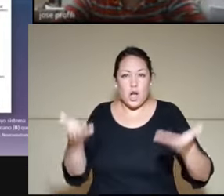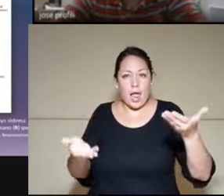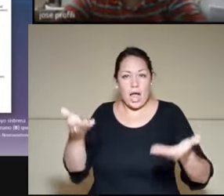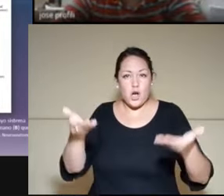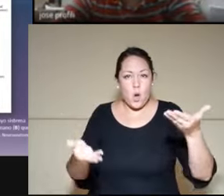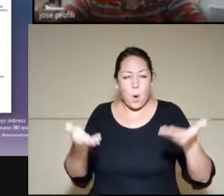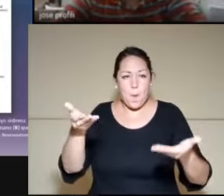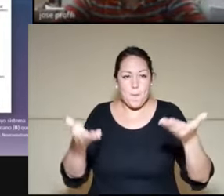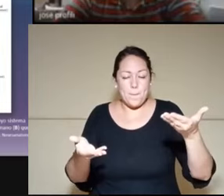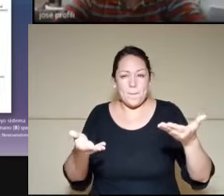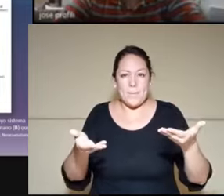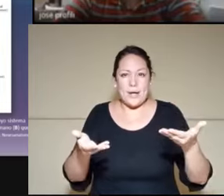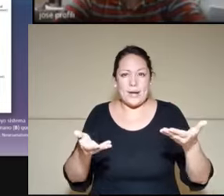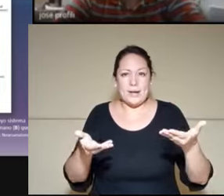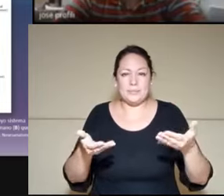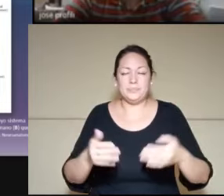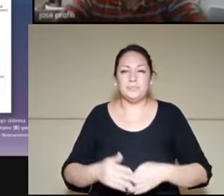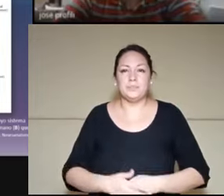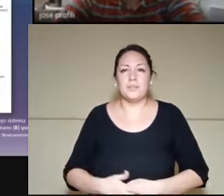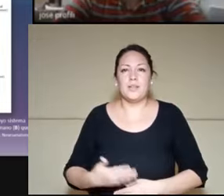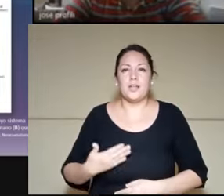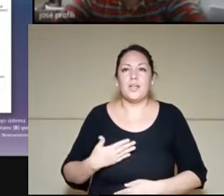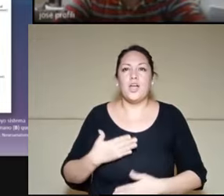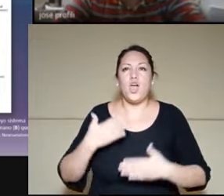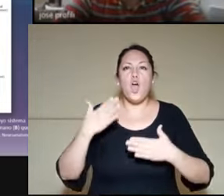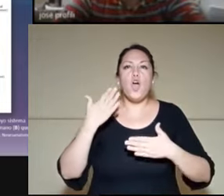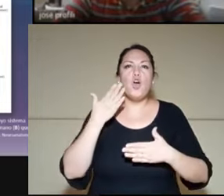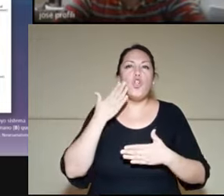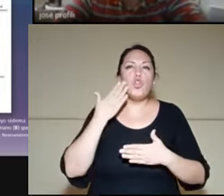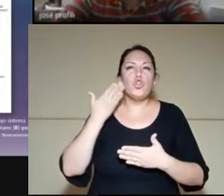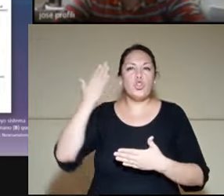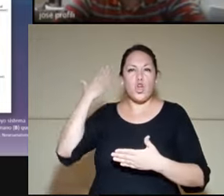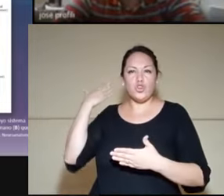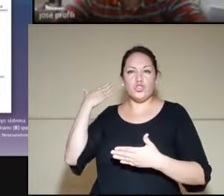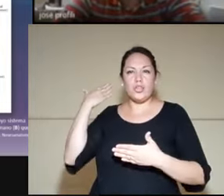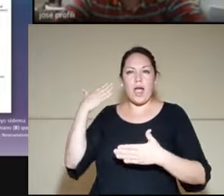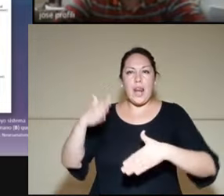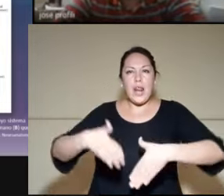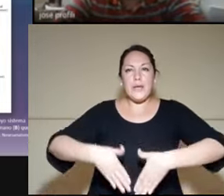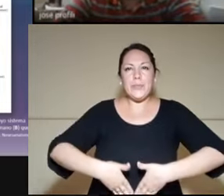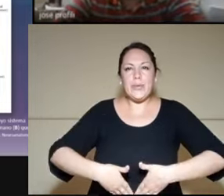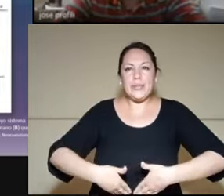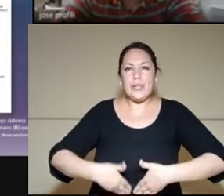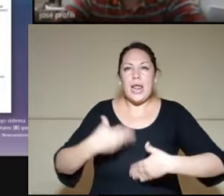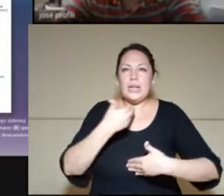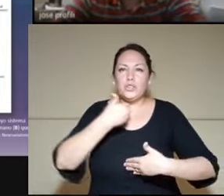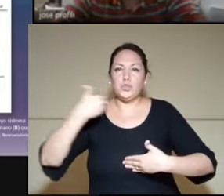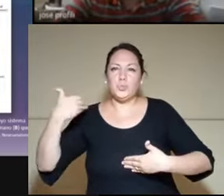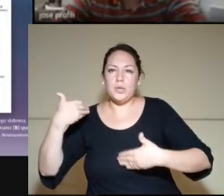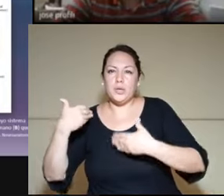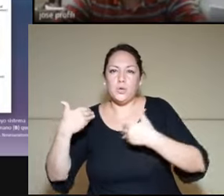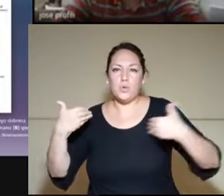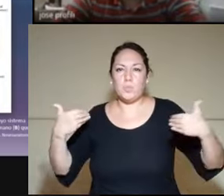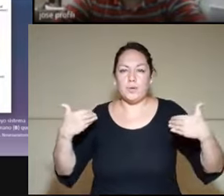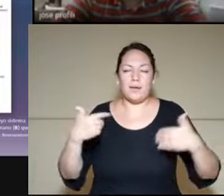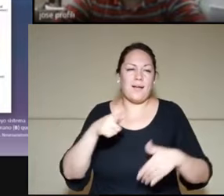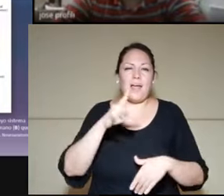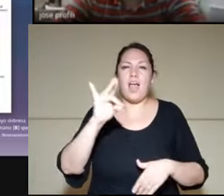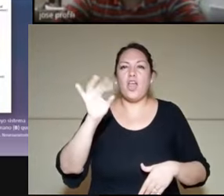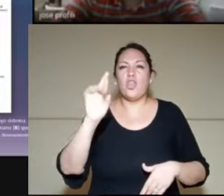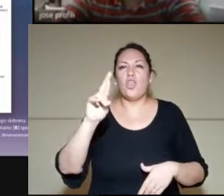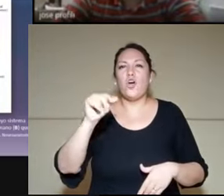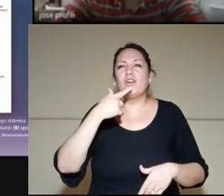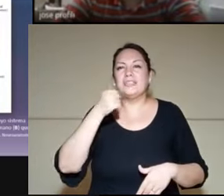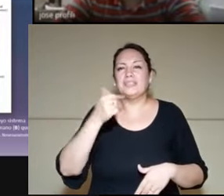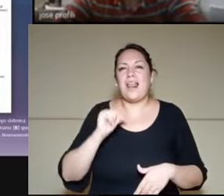rata. Fíjense, lo dorsal, lo ventral, lo rostral, lo caudal, o lo craneal y lo caudal. Acá lo mismo, lo dorsal es